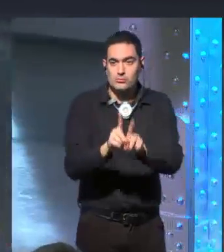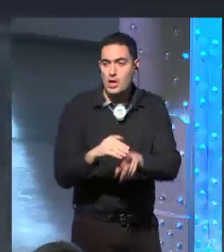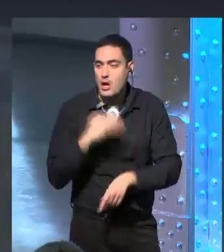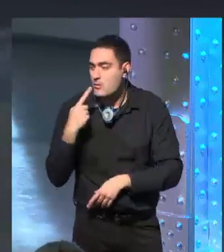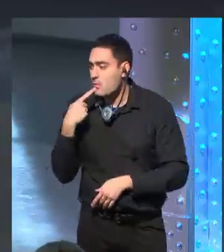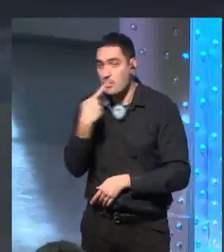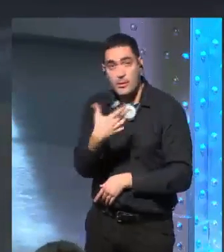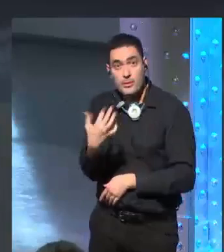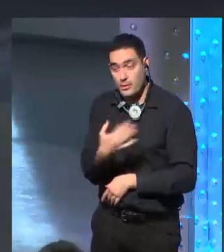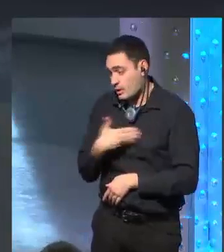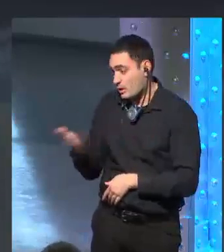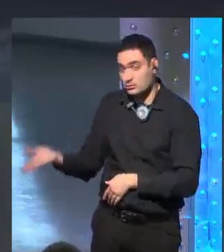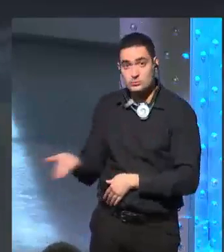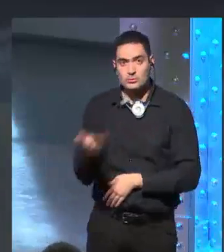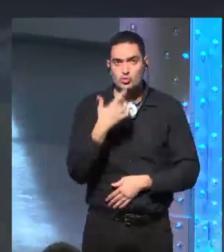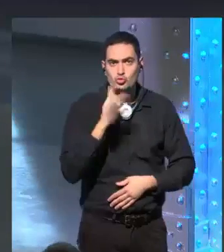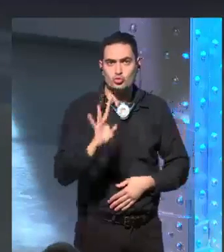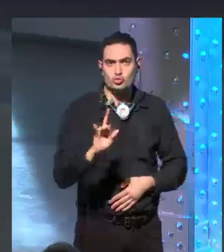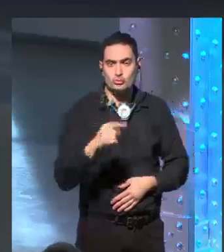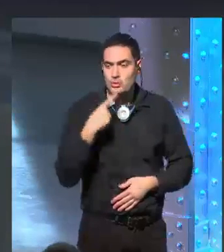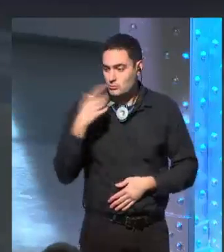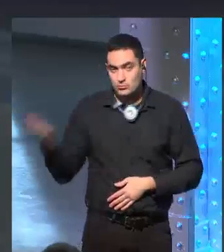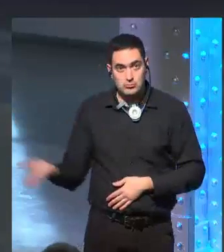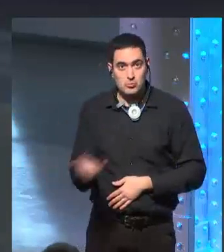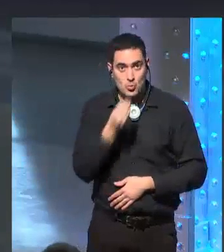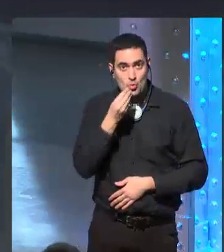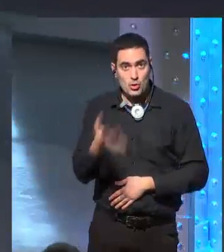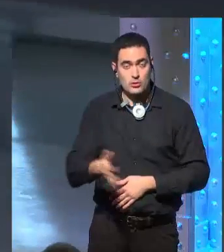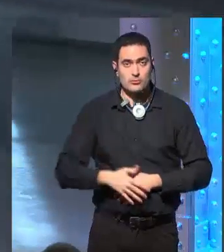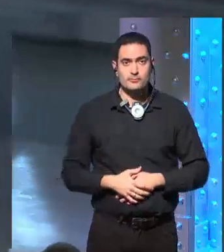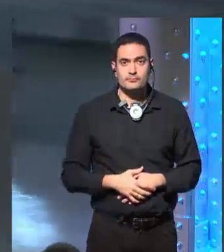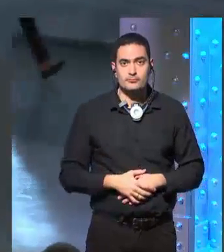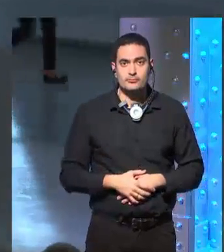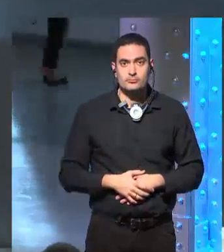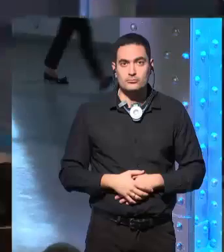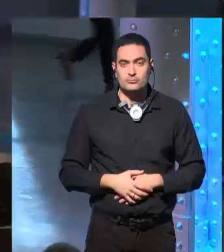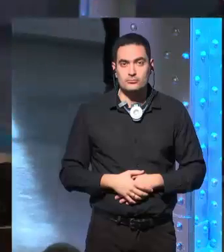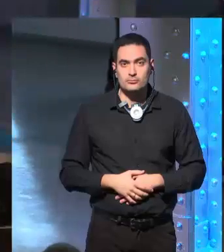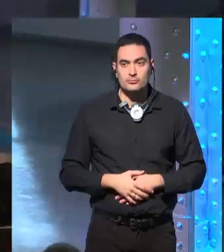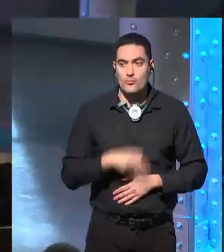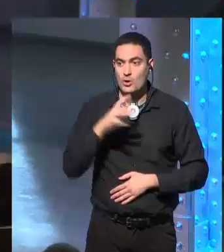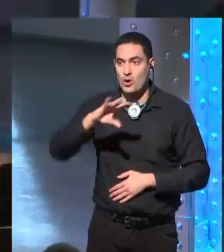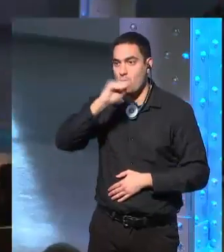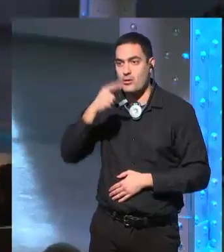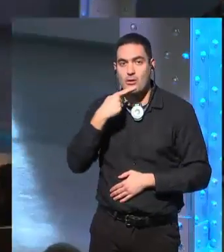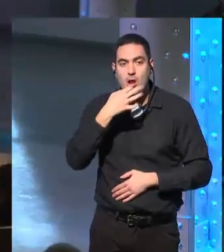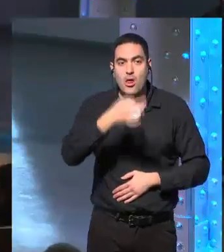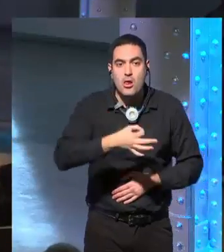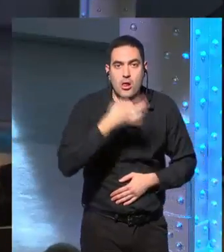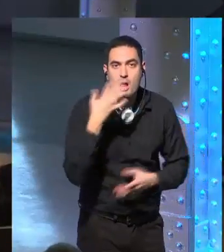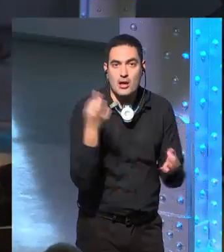algo que decir? Y afirmó y le dije, bueno, se me olvidé lo que iba a